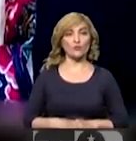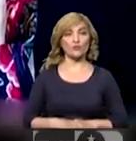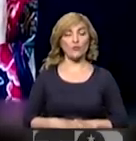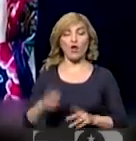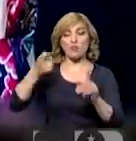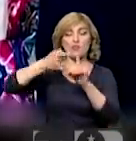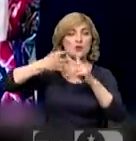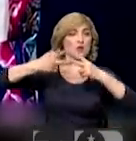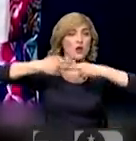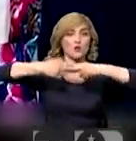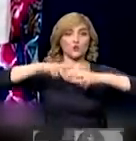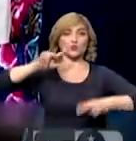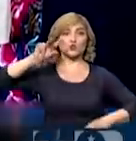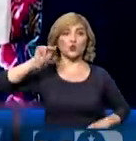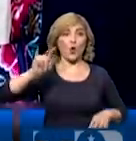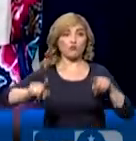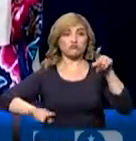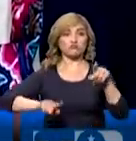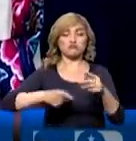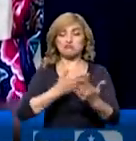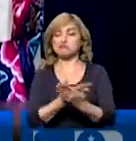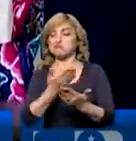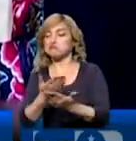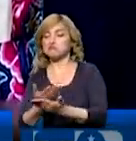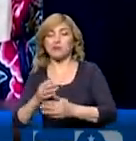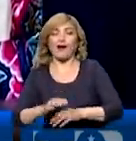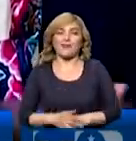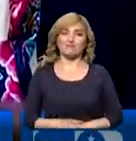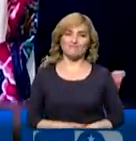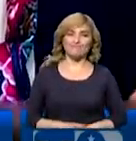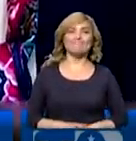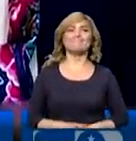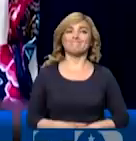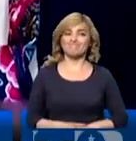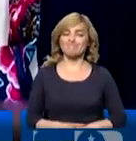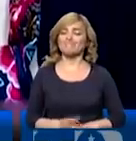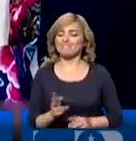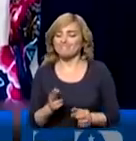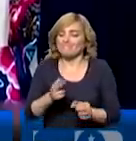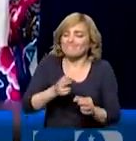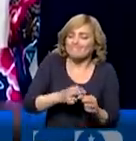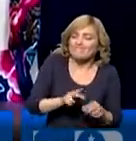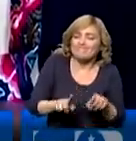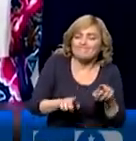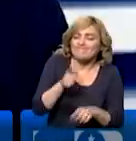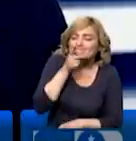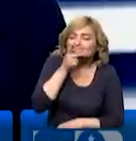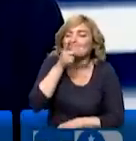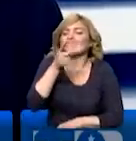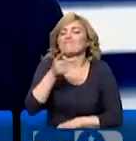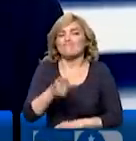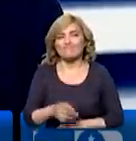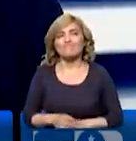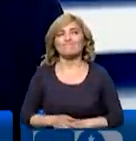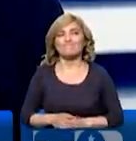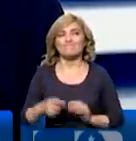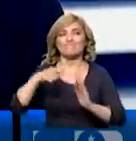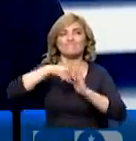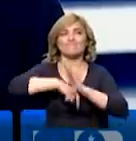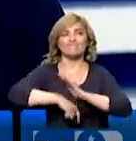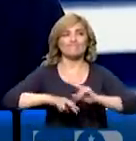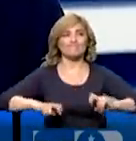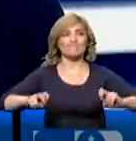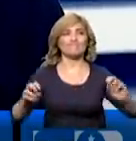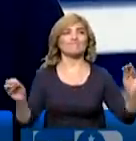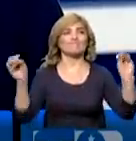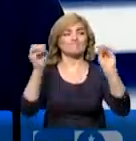relación directa con los supuestos cargos que ofrecían, sí estaban vinculados en algunos lugares al sector público, hay que ir más allá en la